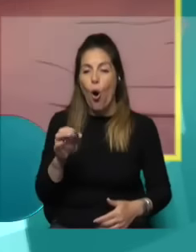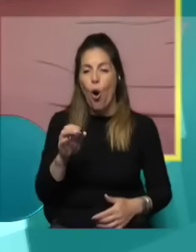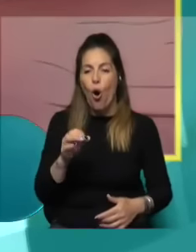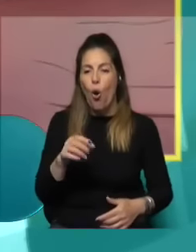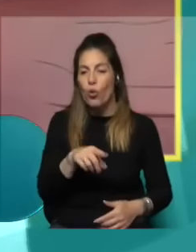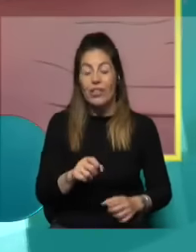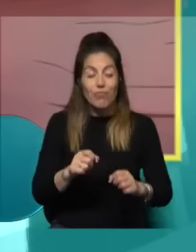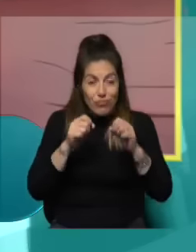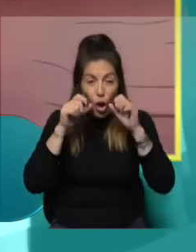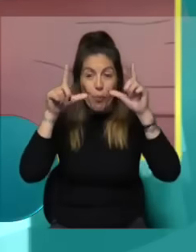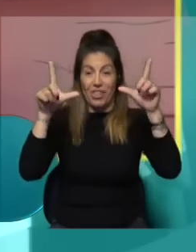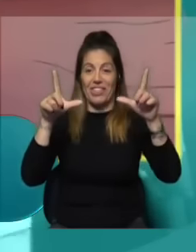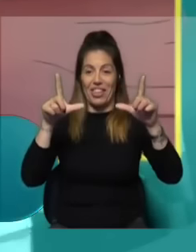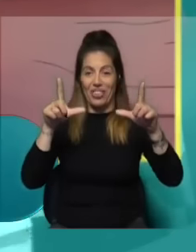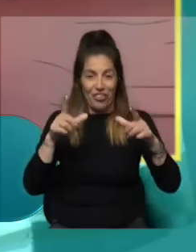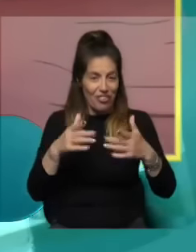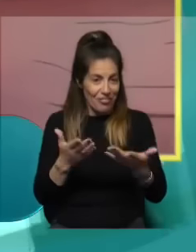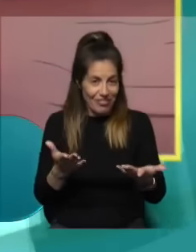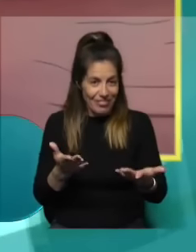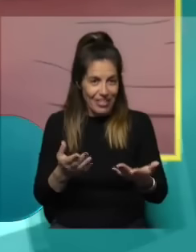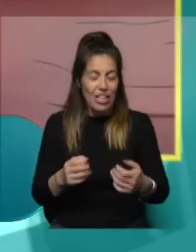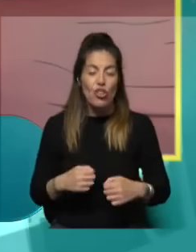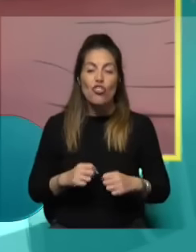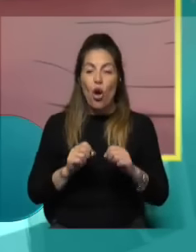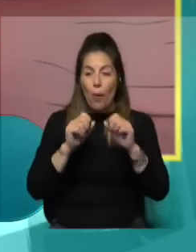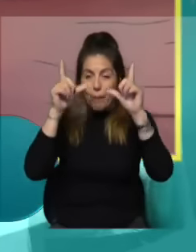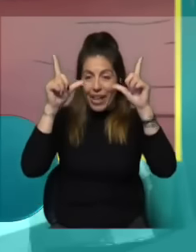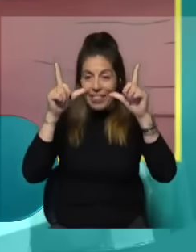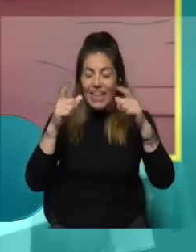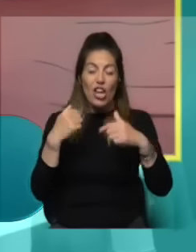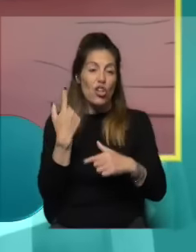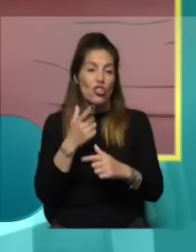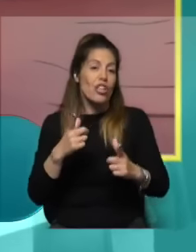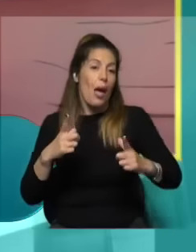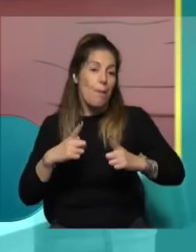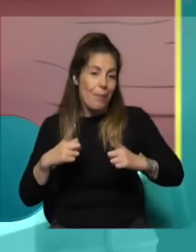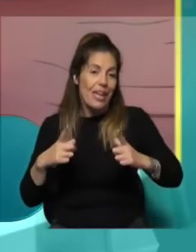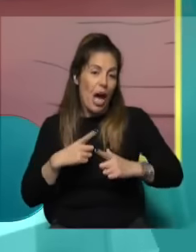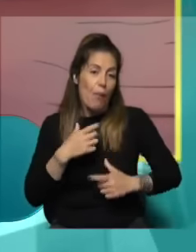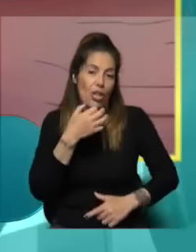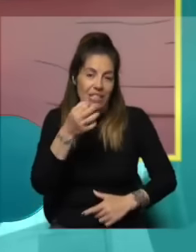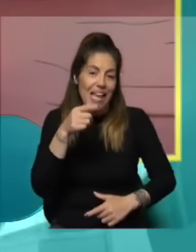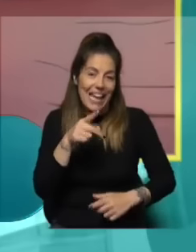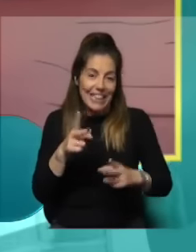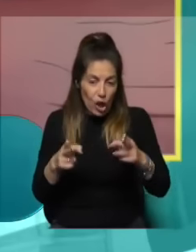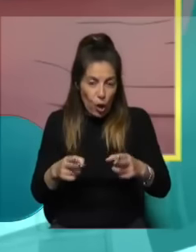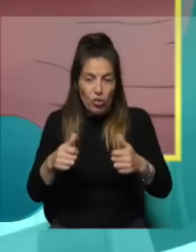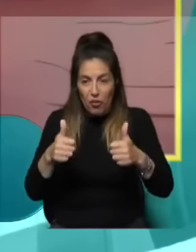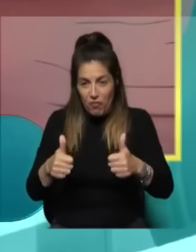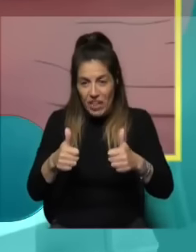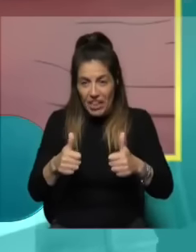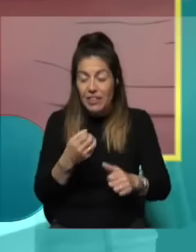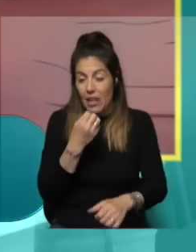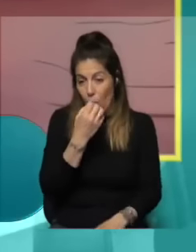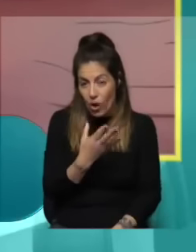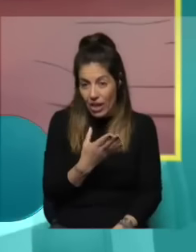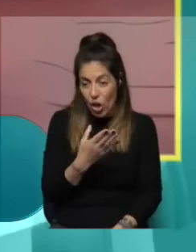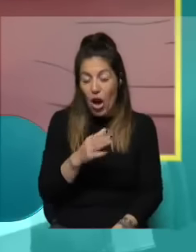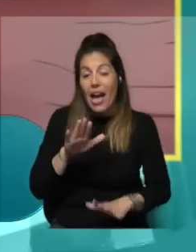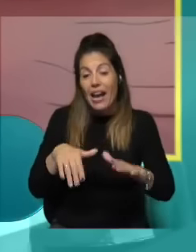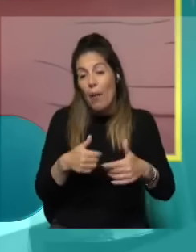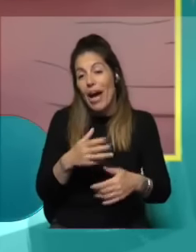está sorprendiendo minuto a minuto? Nos está sorprendiendo. Nosotras esperábamos, decíamos, bueno, este corto nos quedó bien, está bueno. Capaz